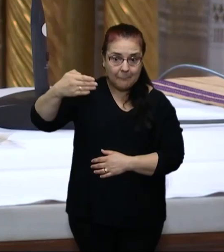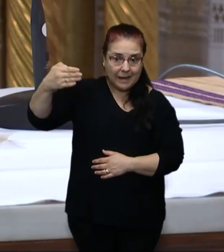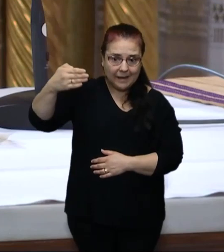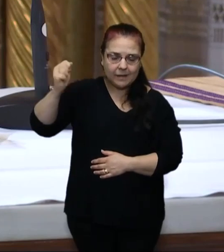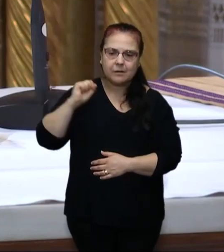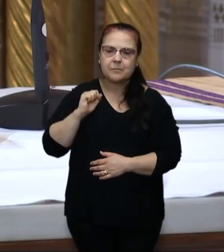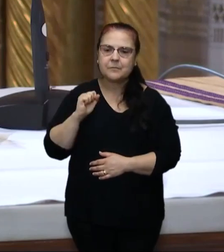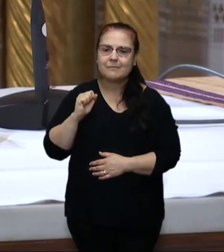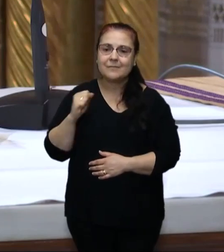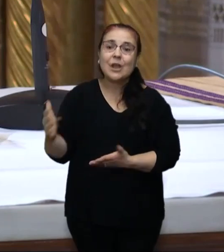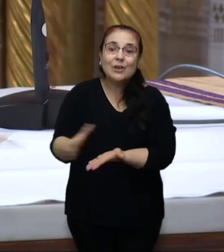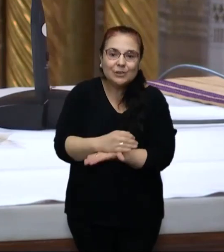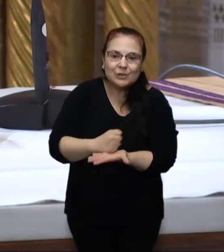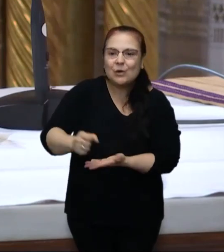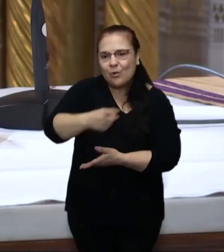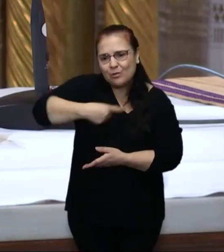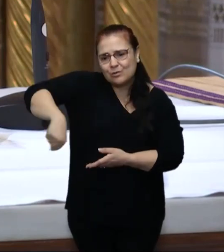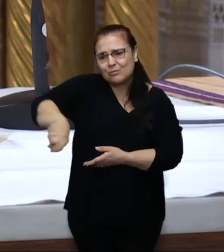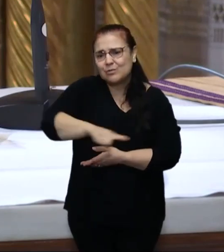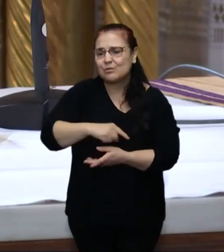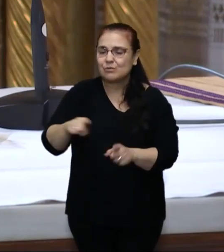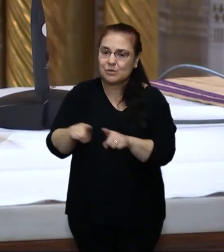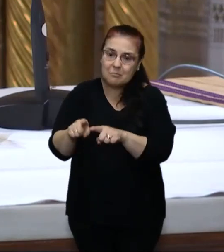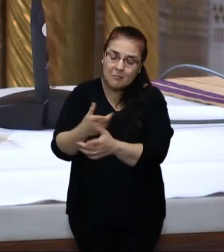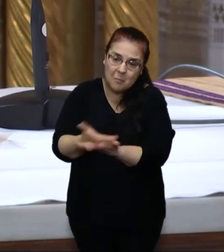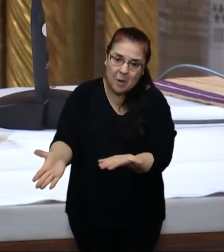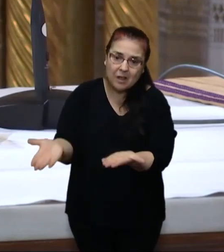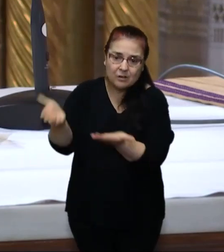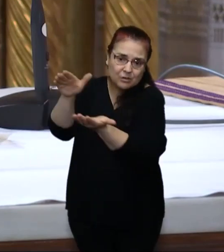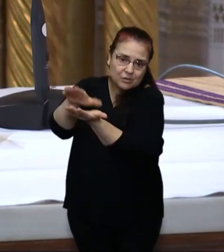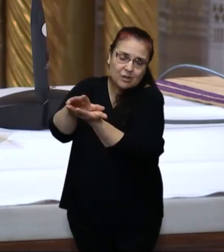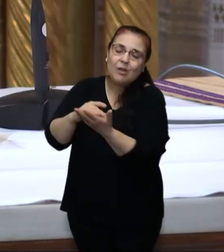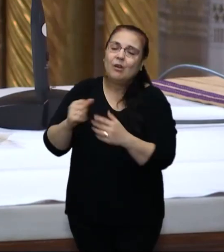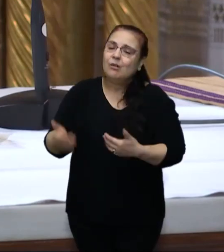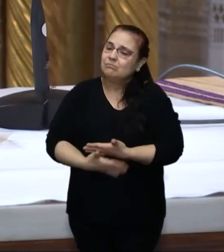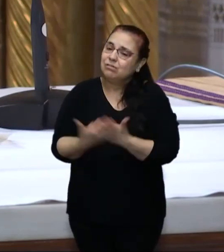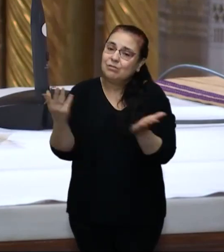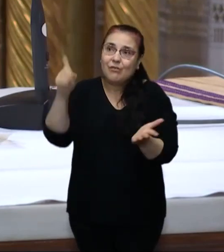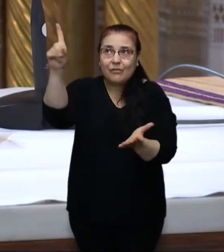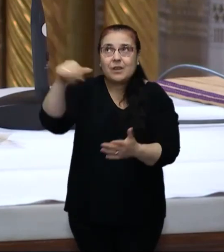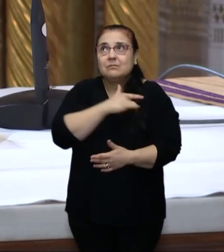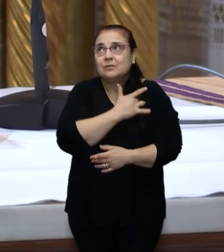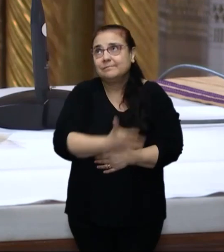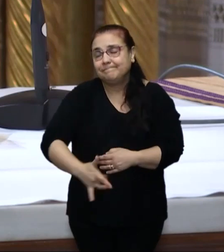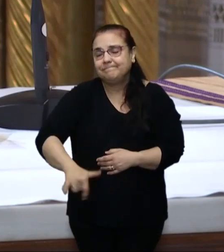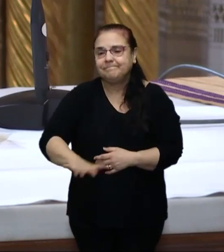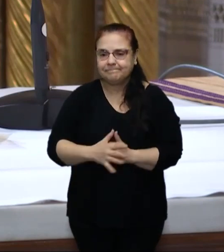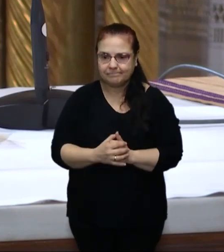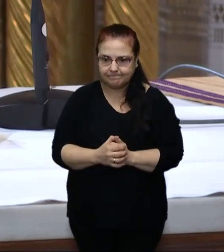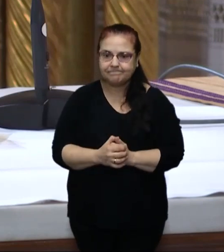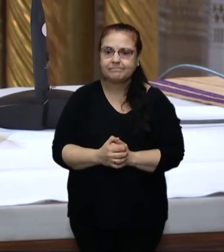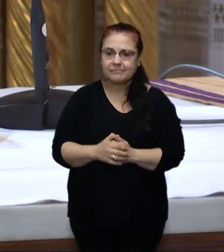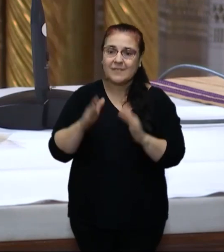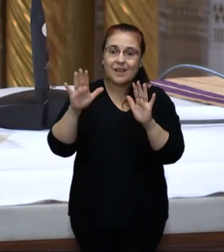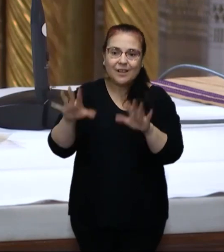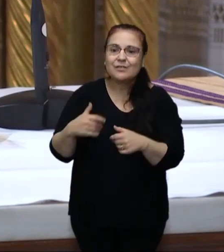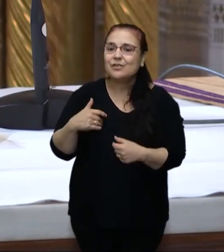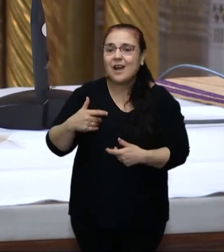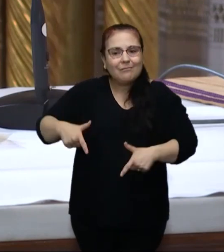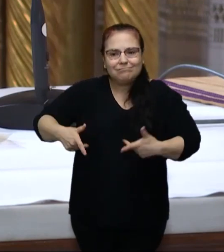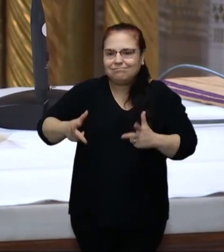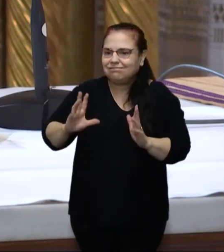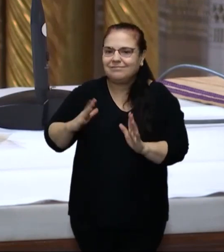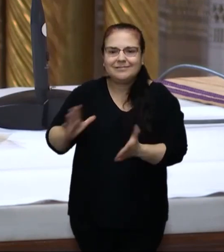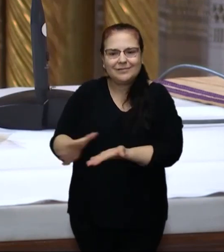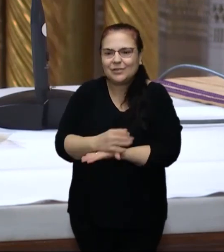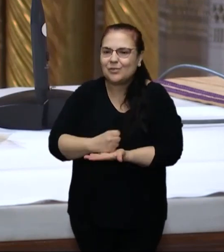con todos nuestros hermanos difuntos que confiamos humildemente a tu misericordia. Entonces, liberados por fin de